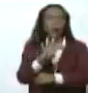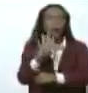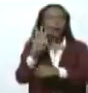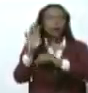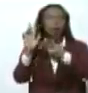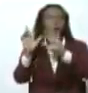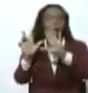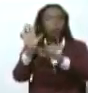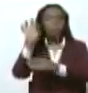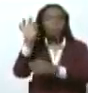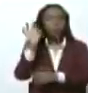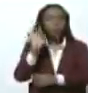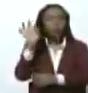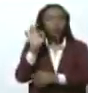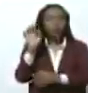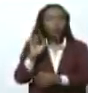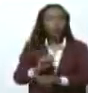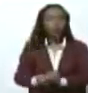41.48%. Y